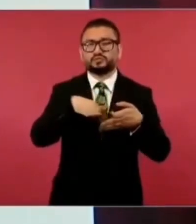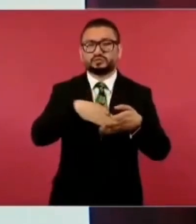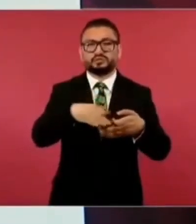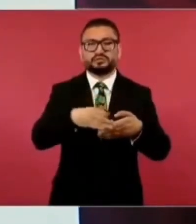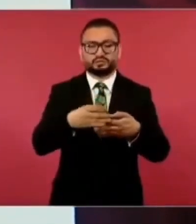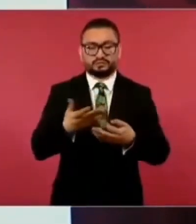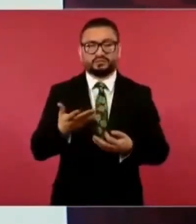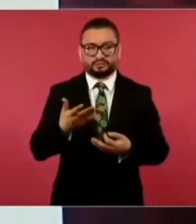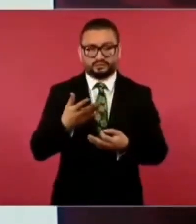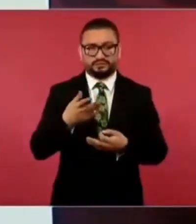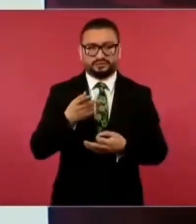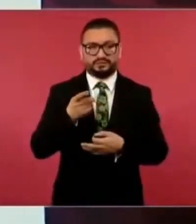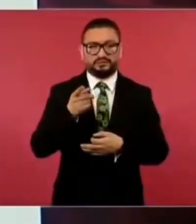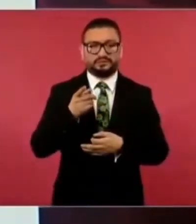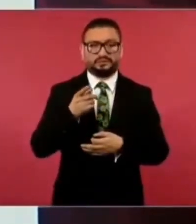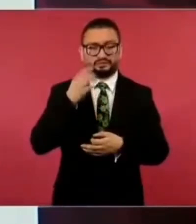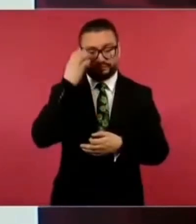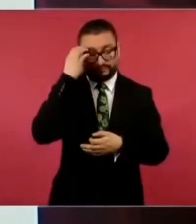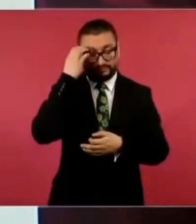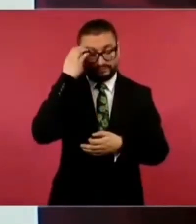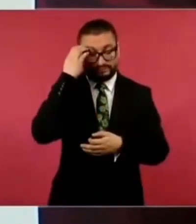tanto